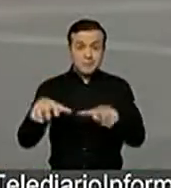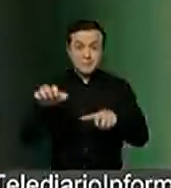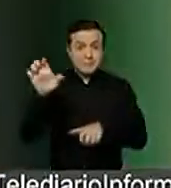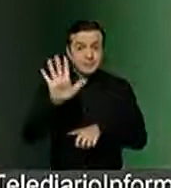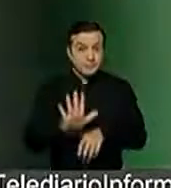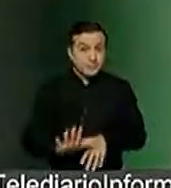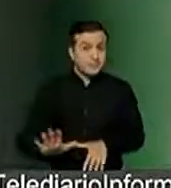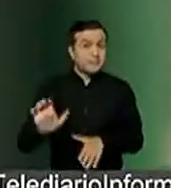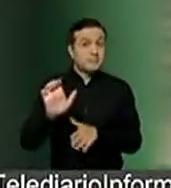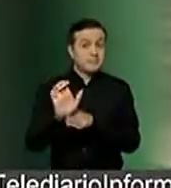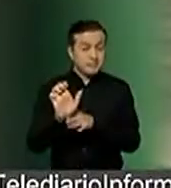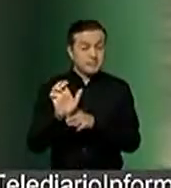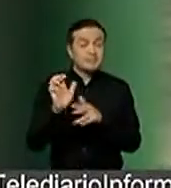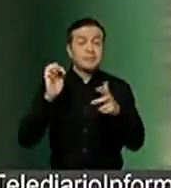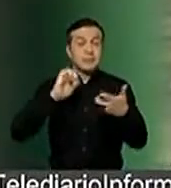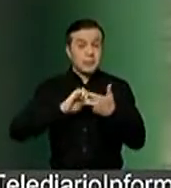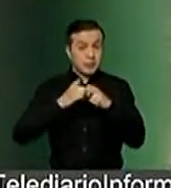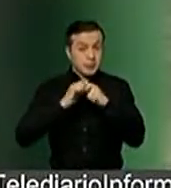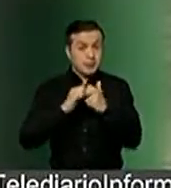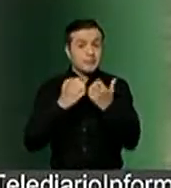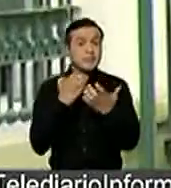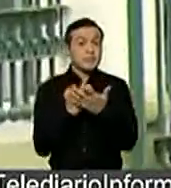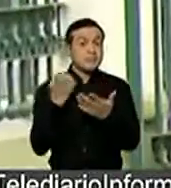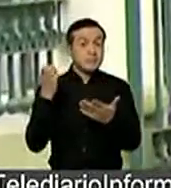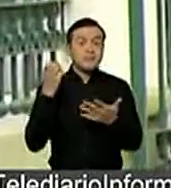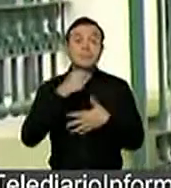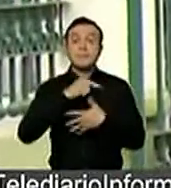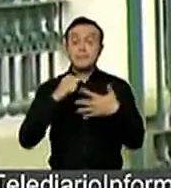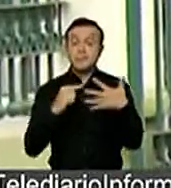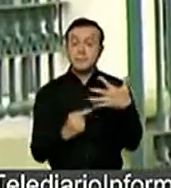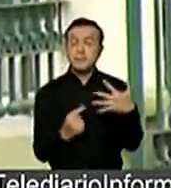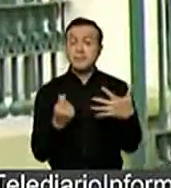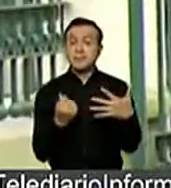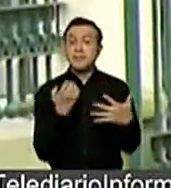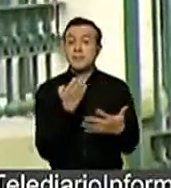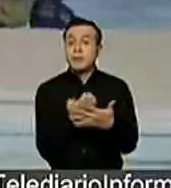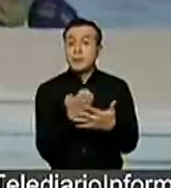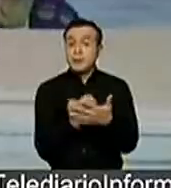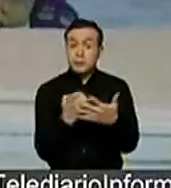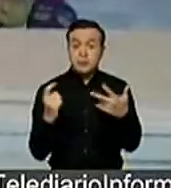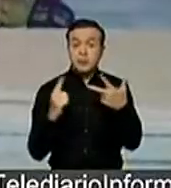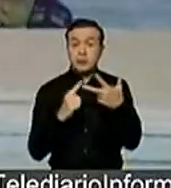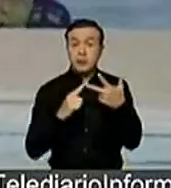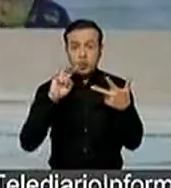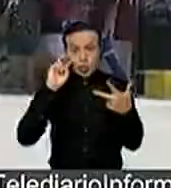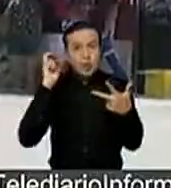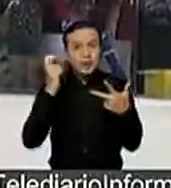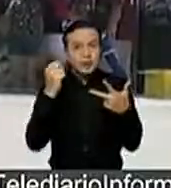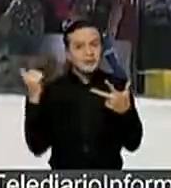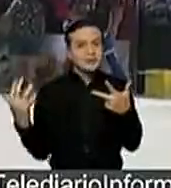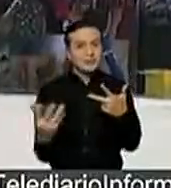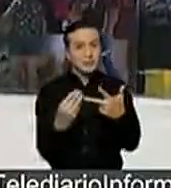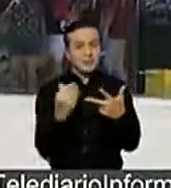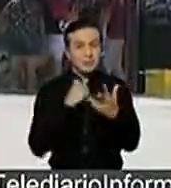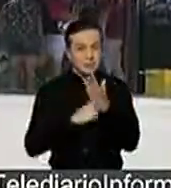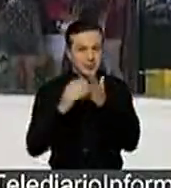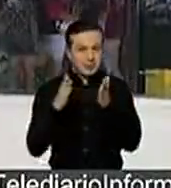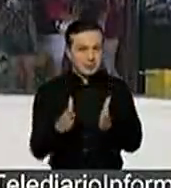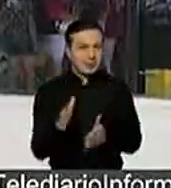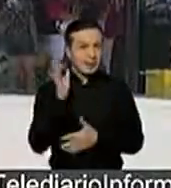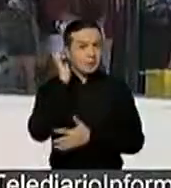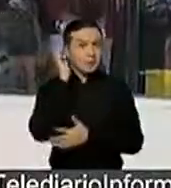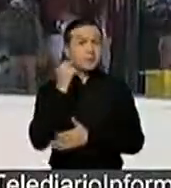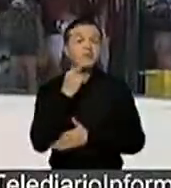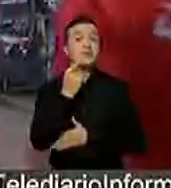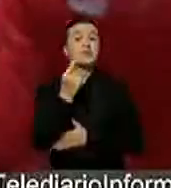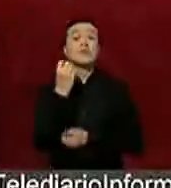ha producido afectaciones económicas importantes en el tercer rublo de divisas a la economía nacional, el turismo. La ministra del ramo, Rosy Prado de Holguín, dio